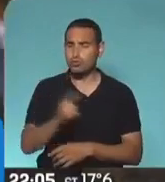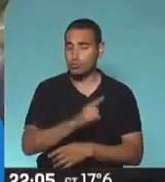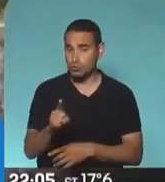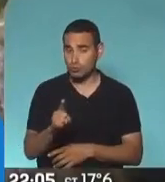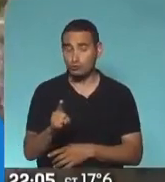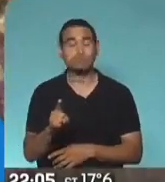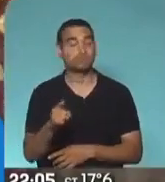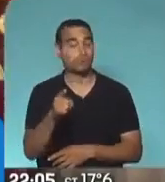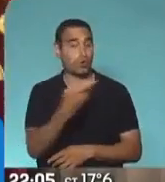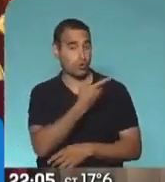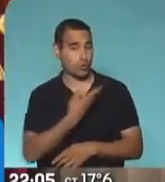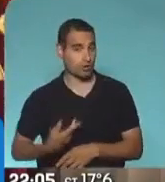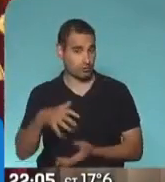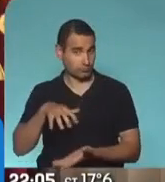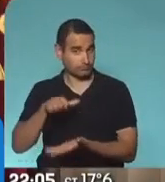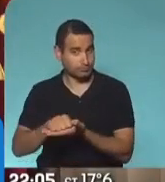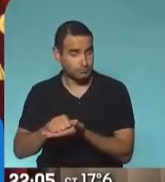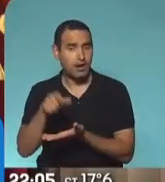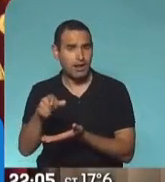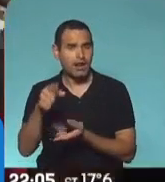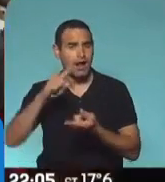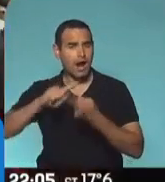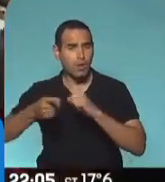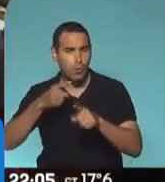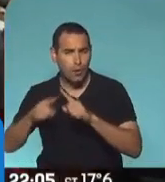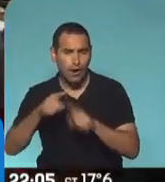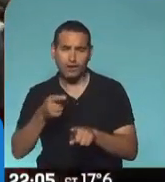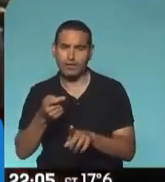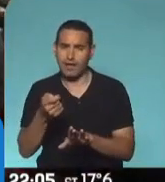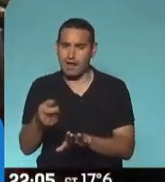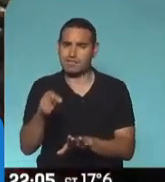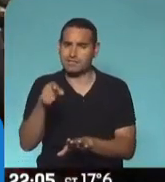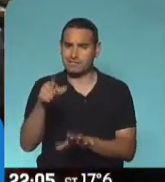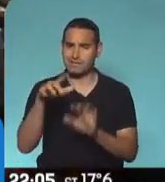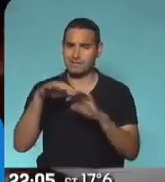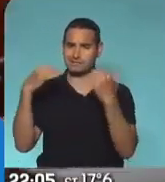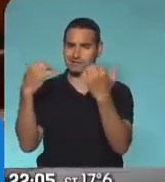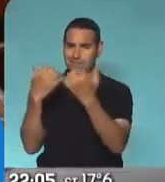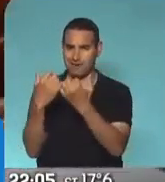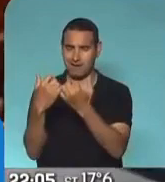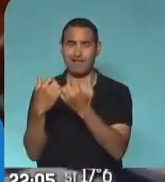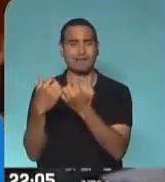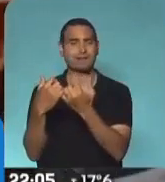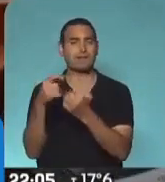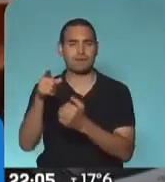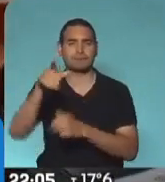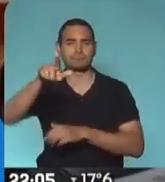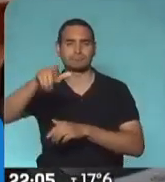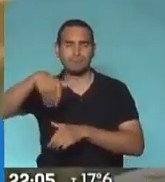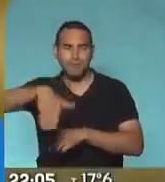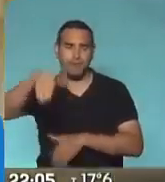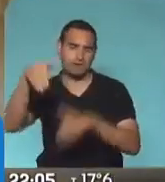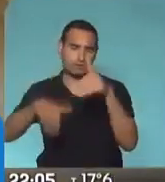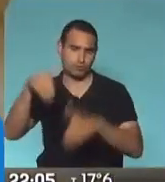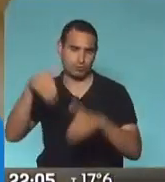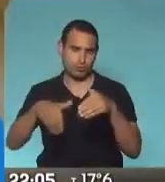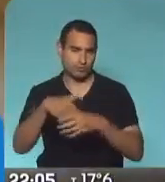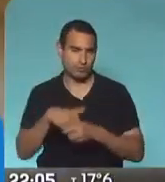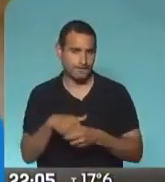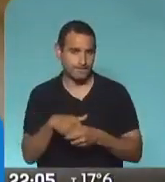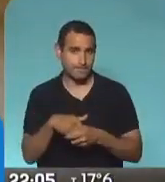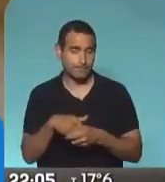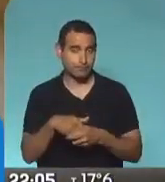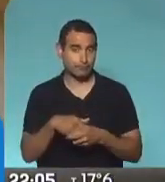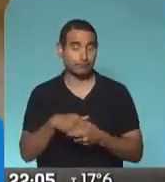de facto logró un principio de acuerdo en la Asamblea Plurinacional para debatir el llamado a elecciones. Dejar